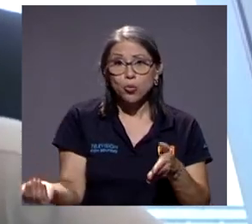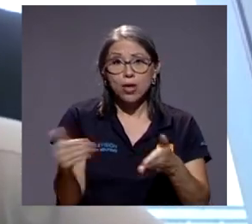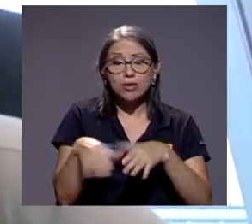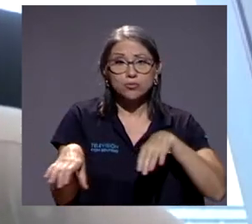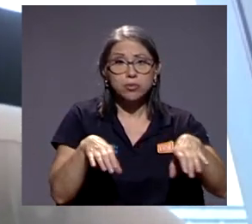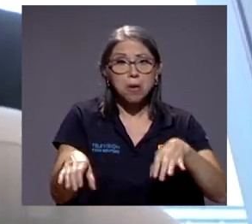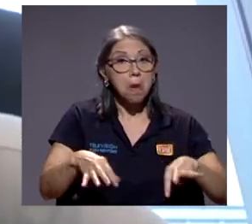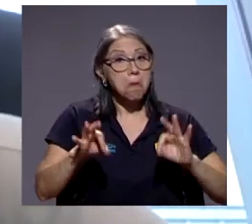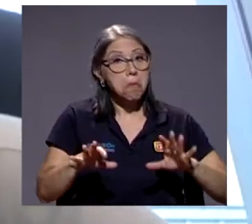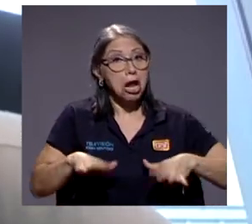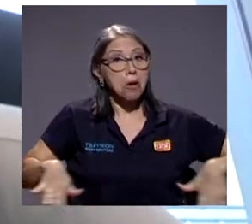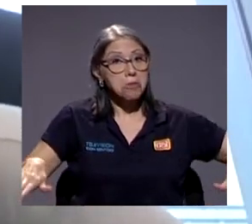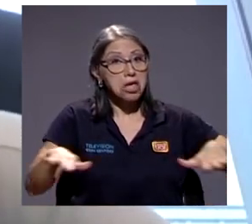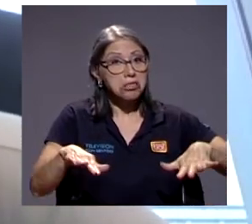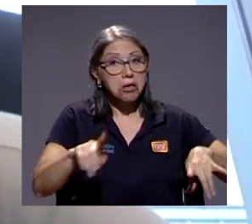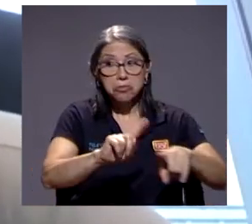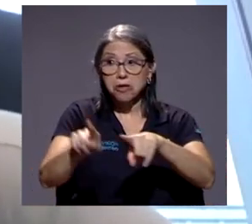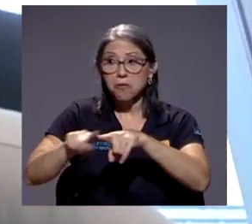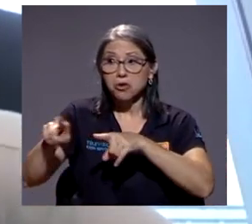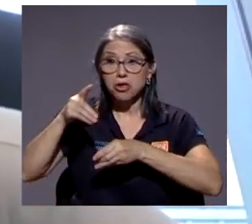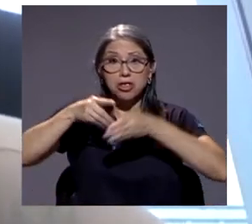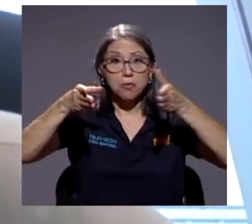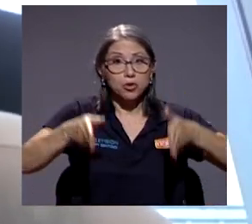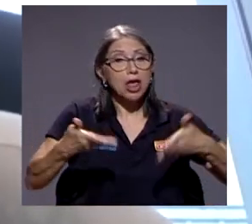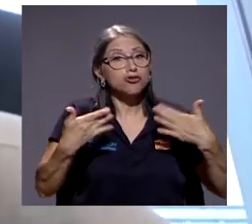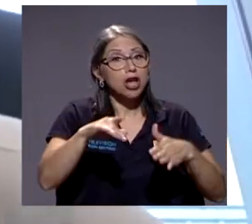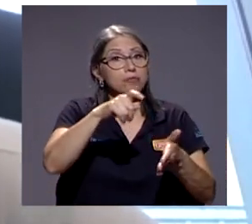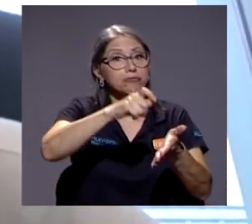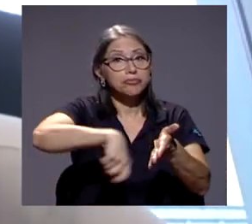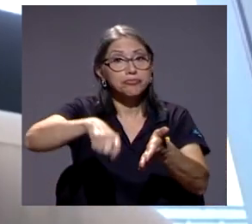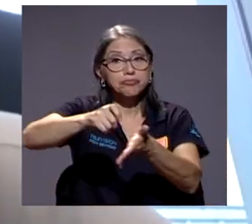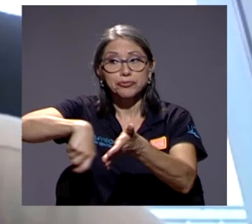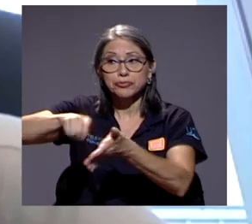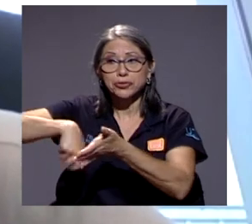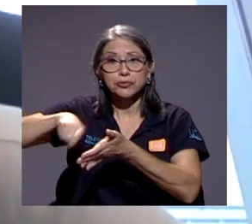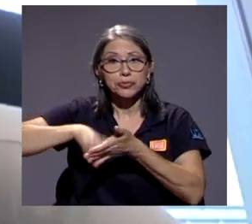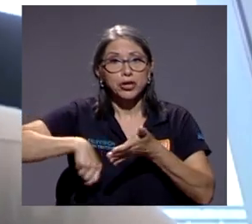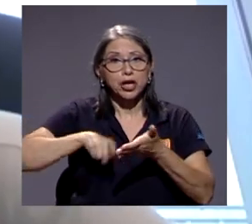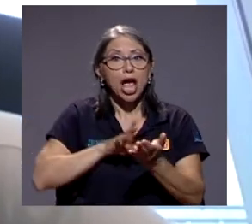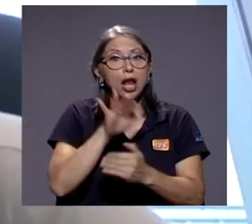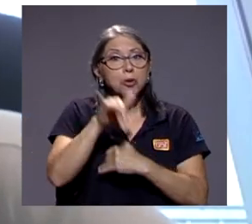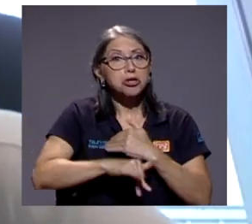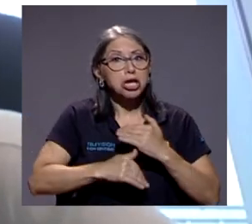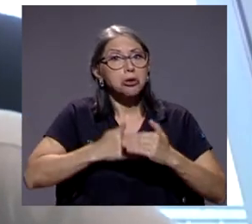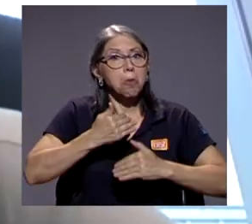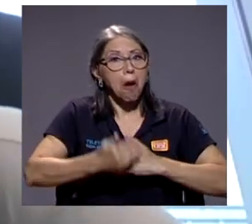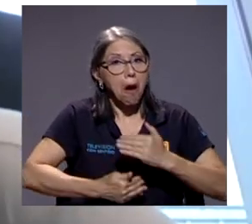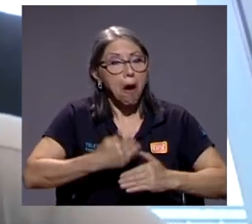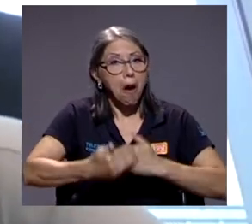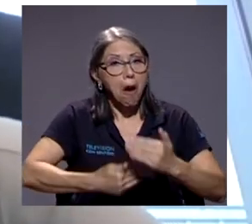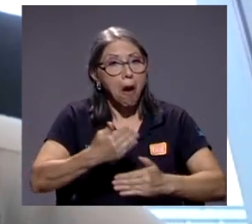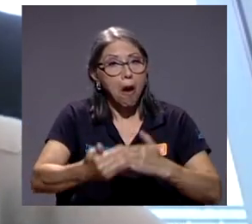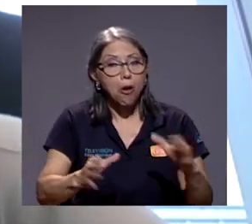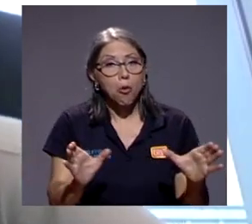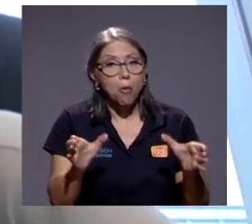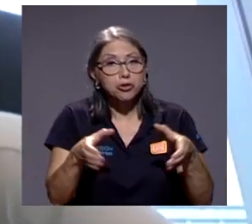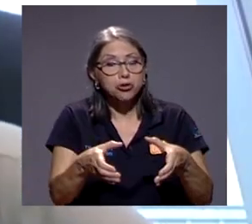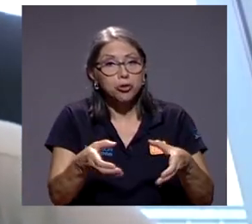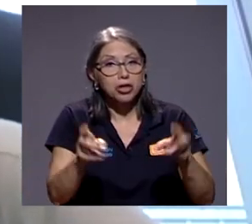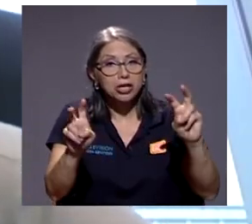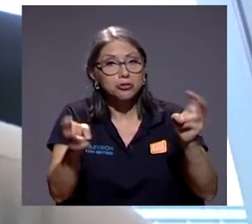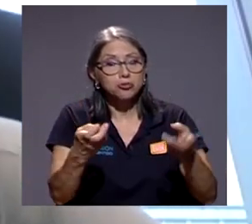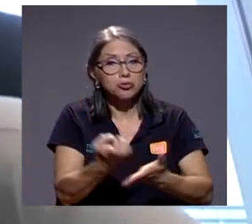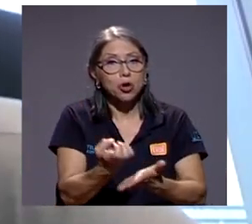lo firmaron diputados de varias comisiones de varias fracciones y el proyecto va caminando en la comisión de asuntos económicos a mí lo que más me